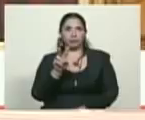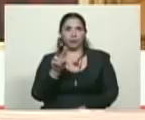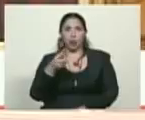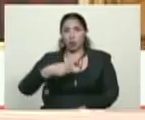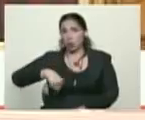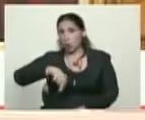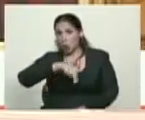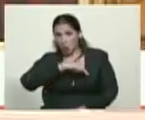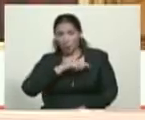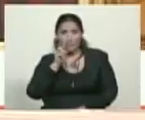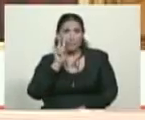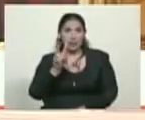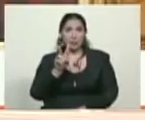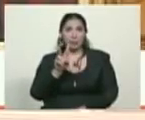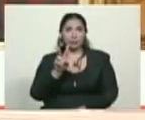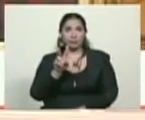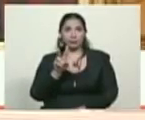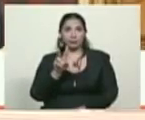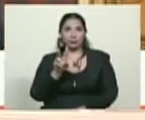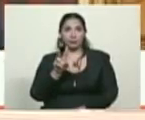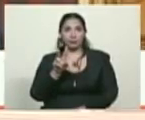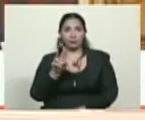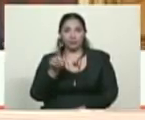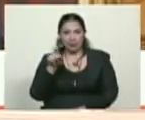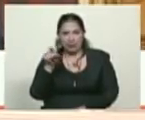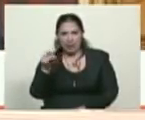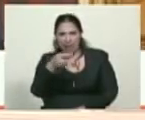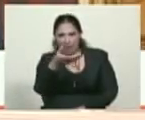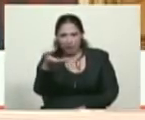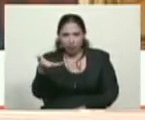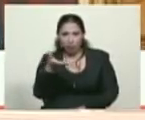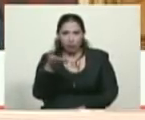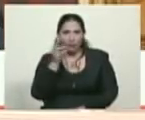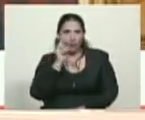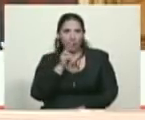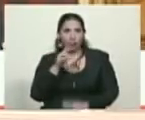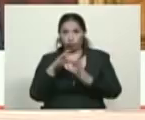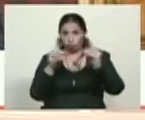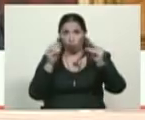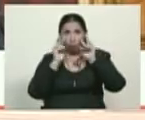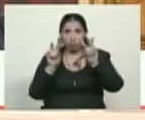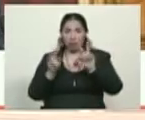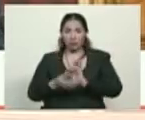nosotros lo vemos, ellos lo ven, todos lo vemos.